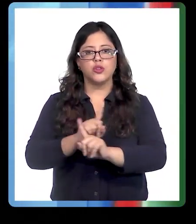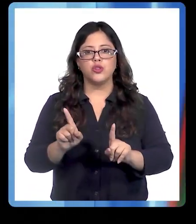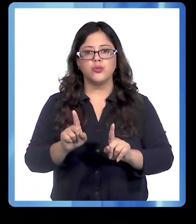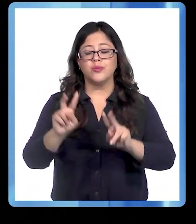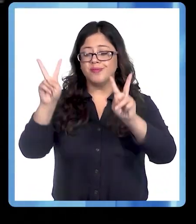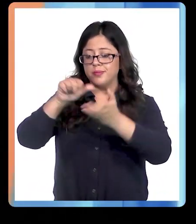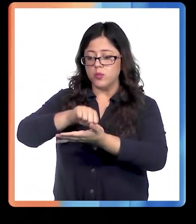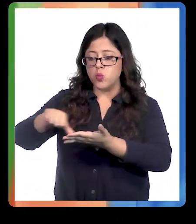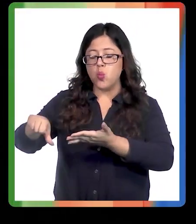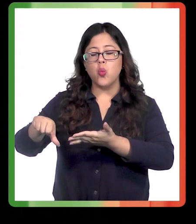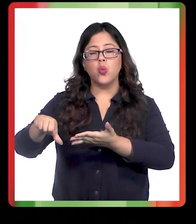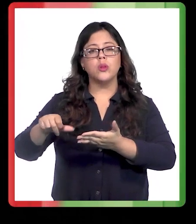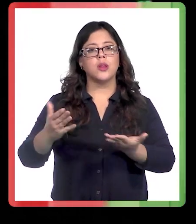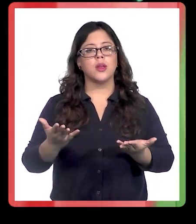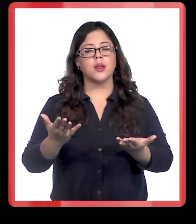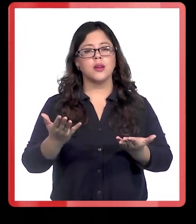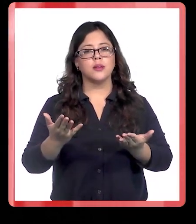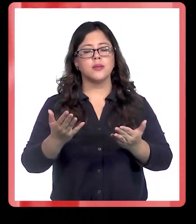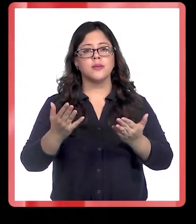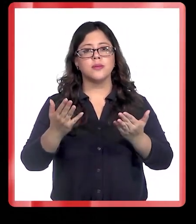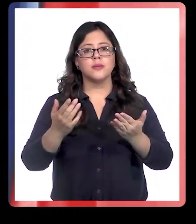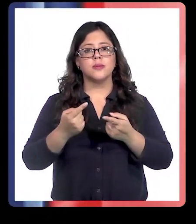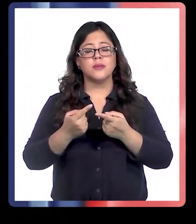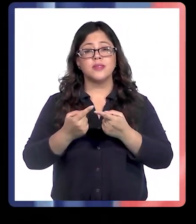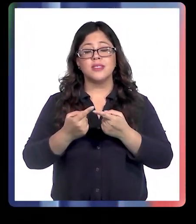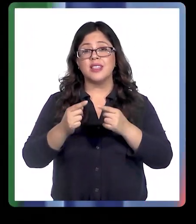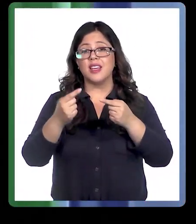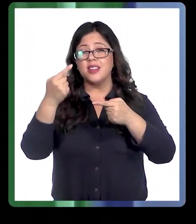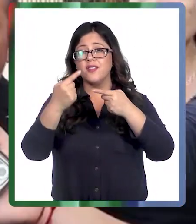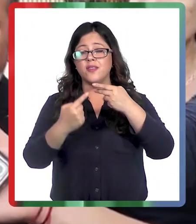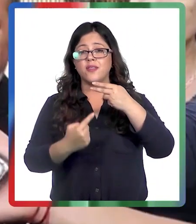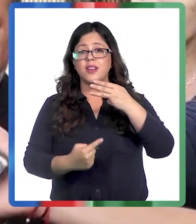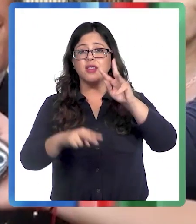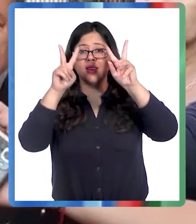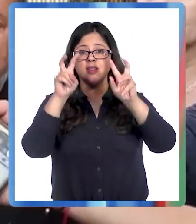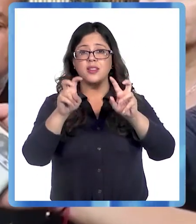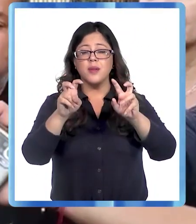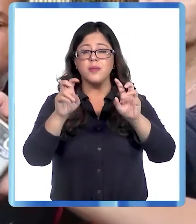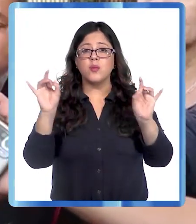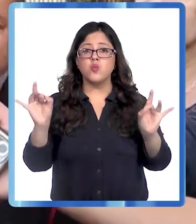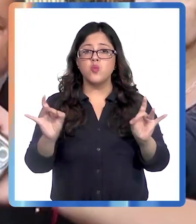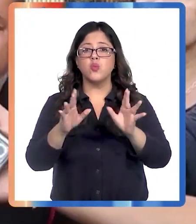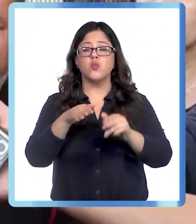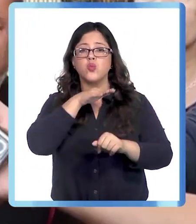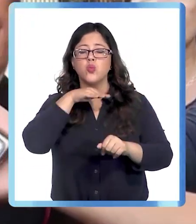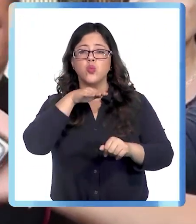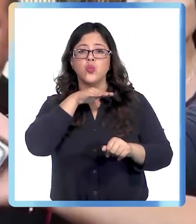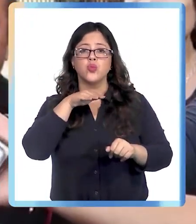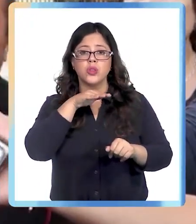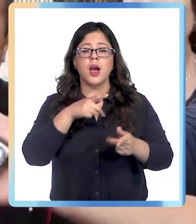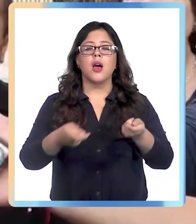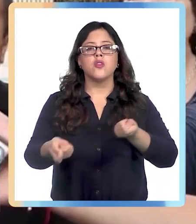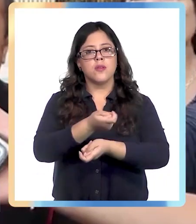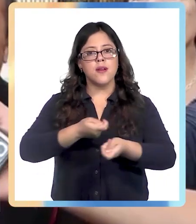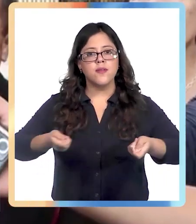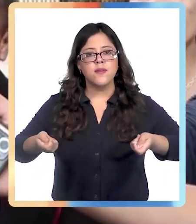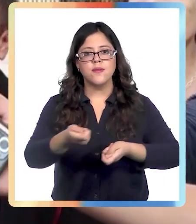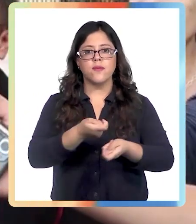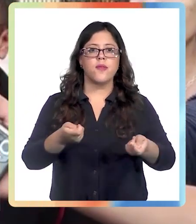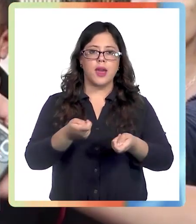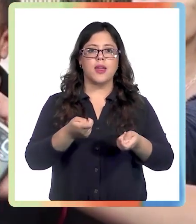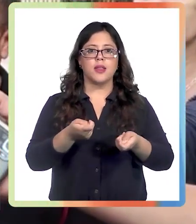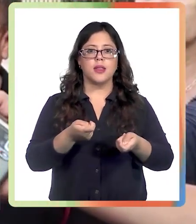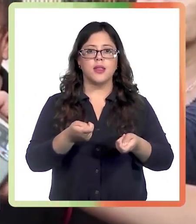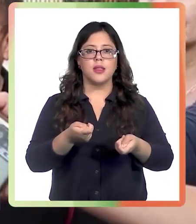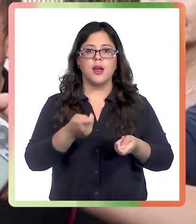Las multas, conforme a la diferencia, a las diferentes modalidades en que puede estar siendo utilizado, comercializado,